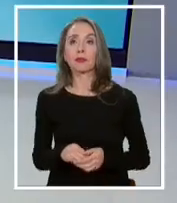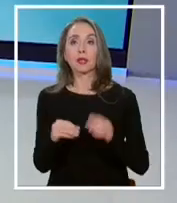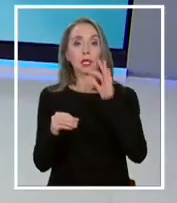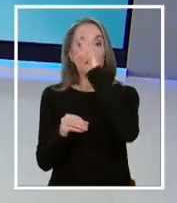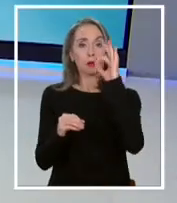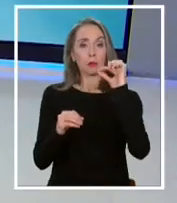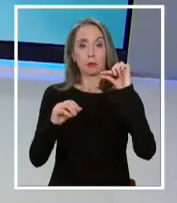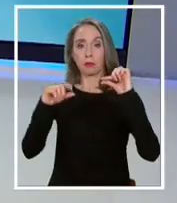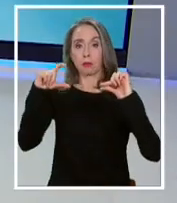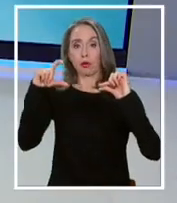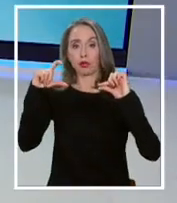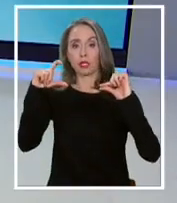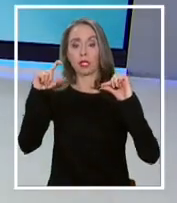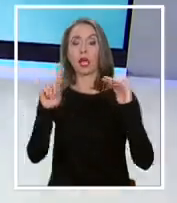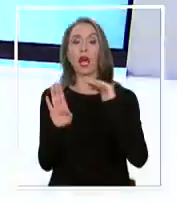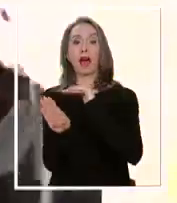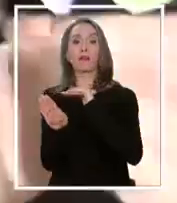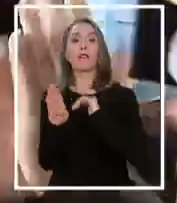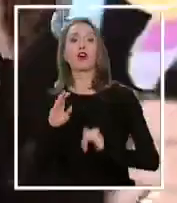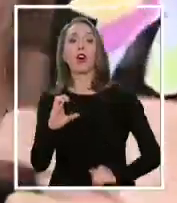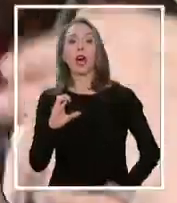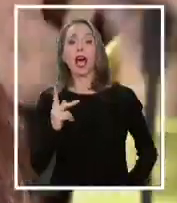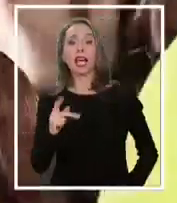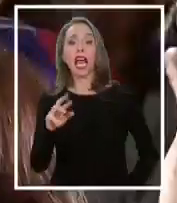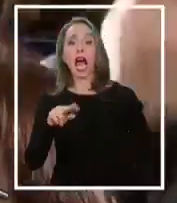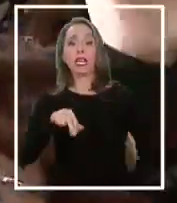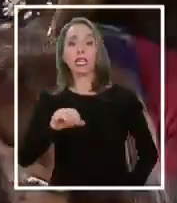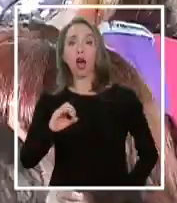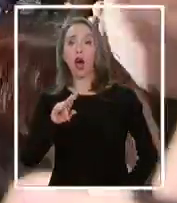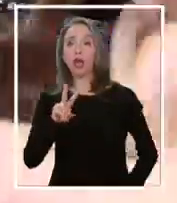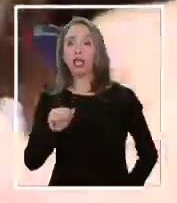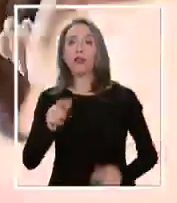o sea en favor de karina ligas